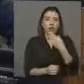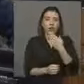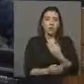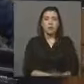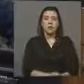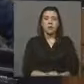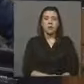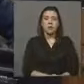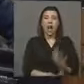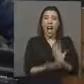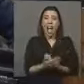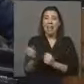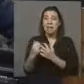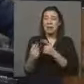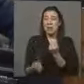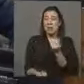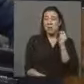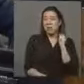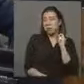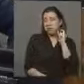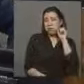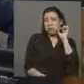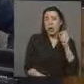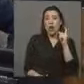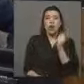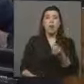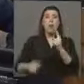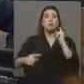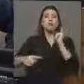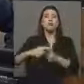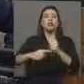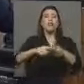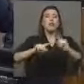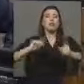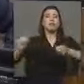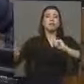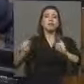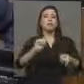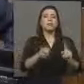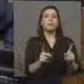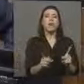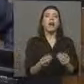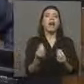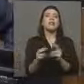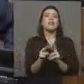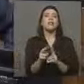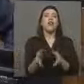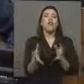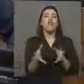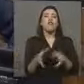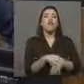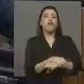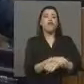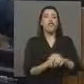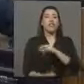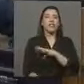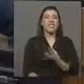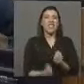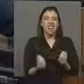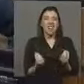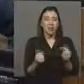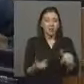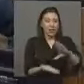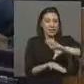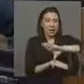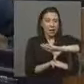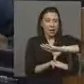grandes empresarios tienen tanta plata que se están comprando las sociedades para dirigir los destinos del fútbol chileno. O sea, en este